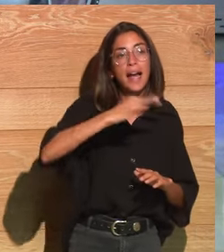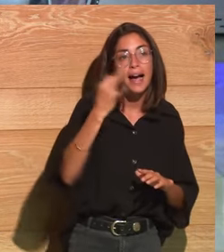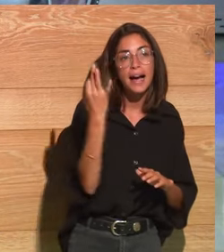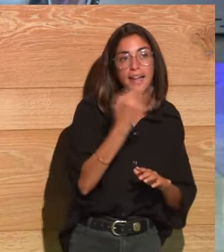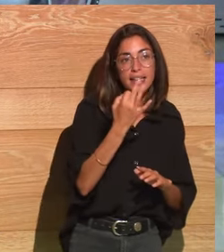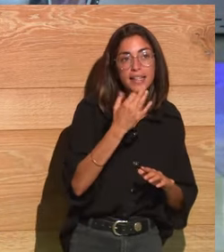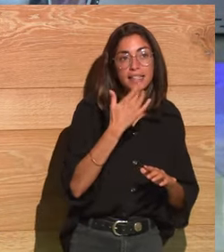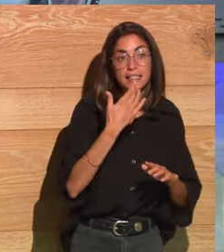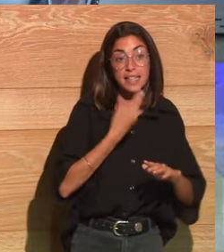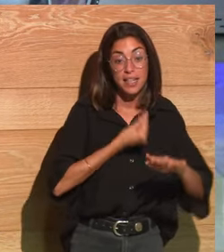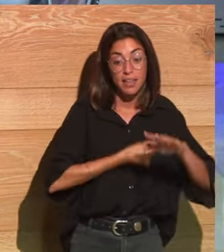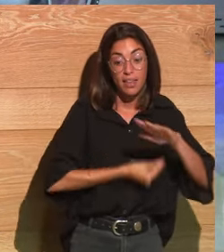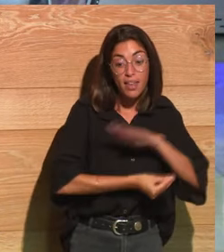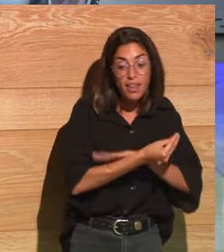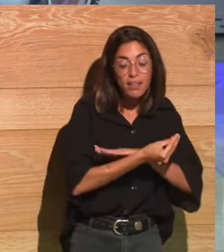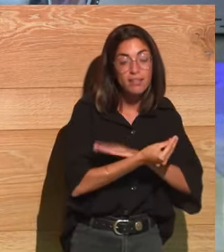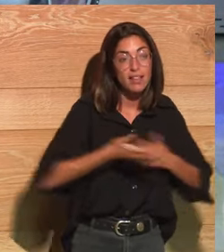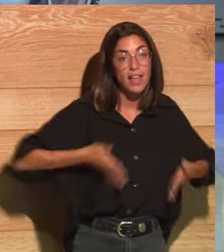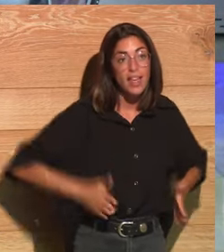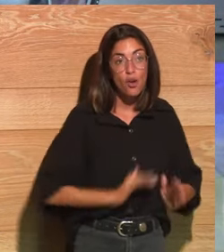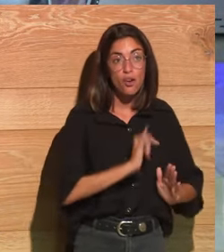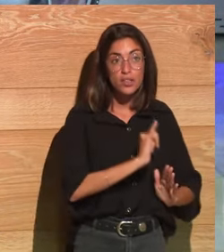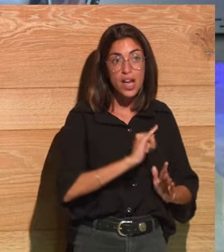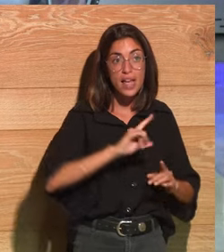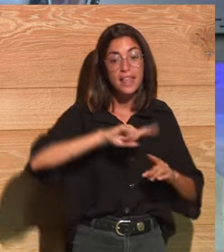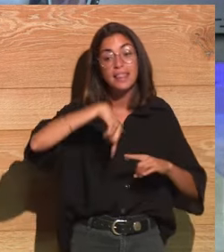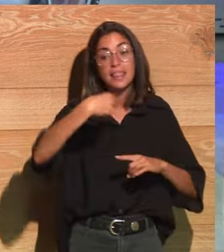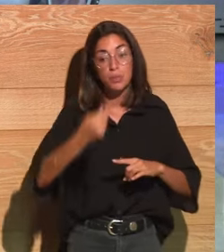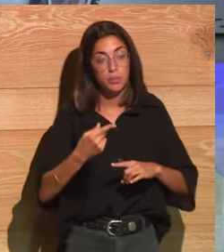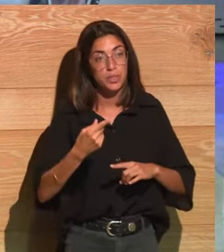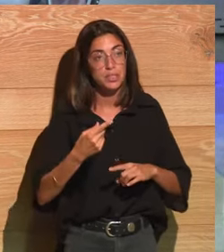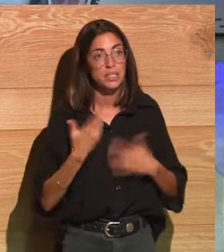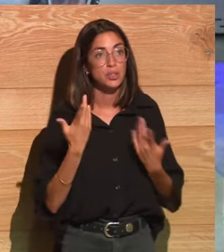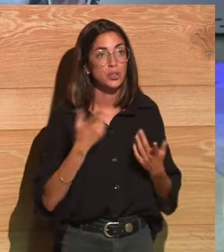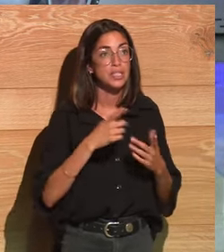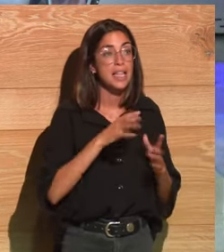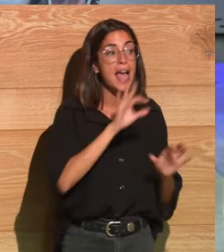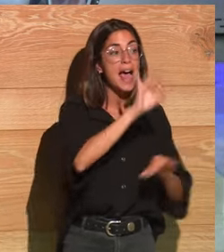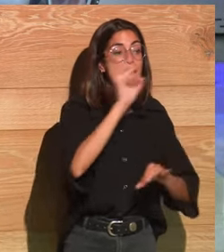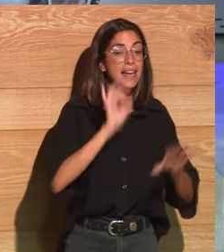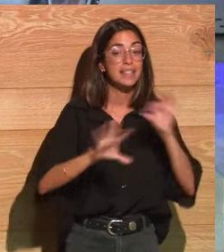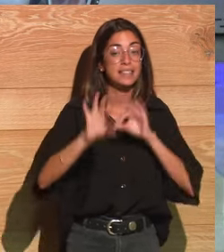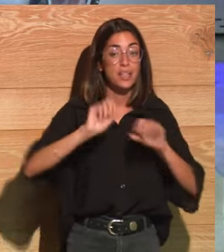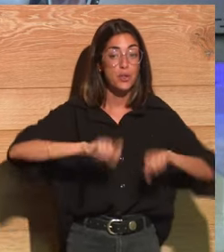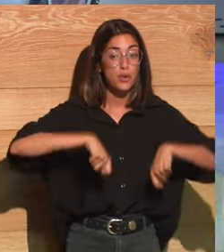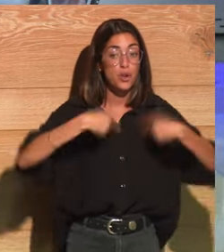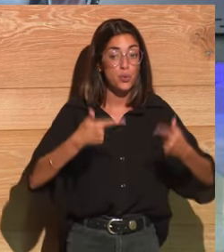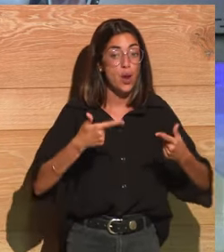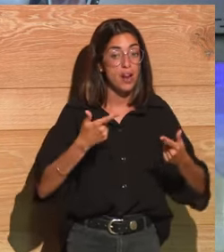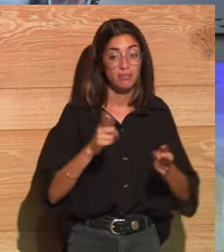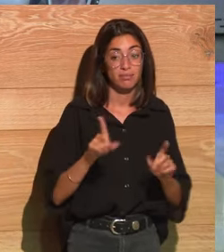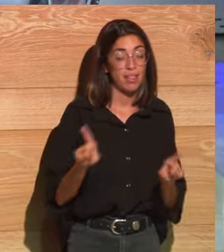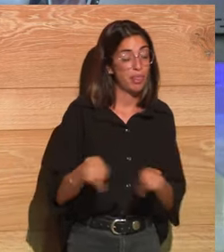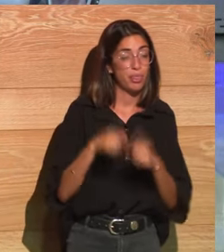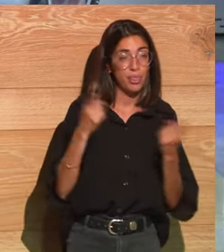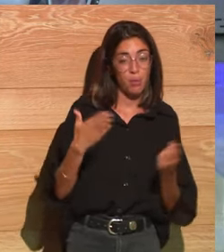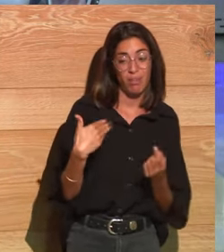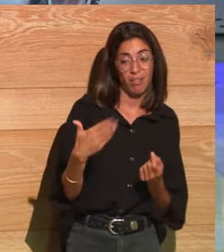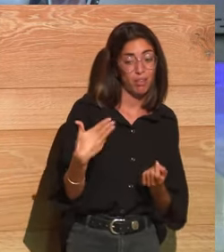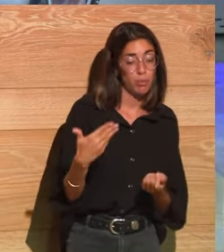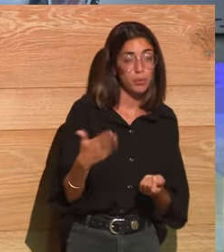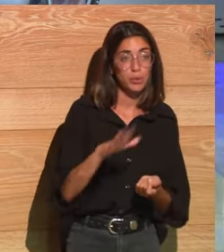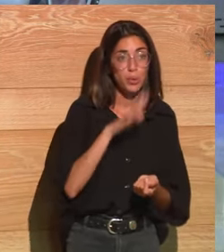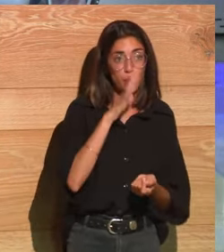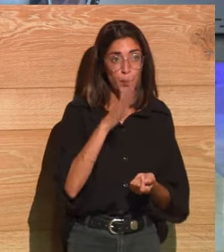ya ha tenido los hijos. Y por lo tanto, la selección natural, eso no le preocupa. La selección natural es una fuerza que va a hacer una criba o va a